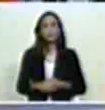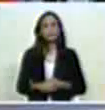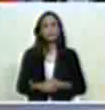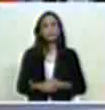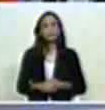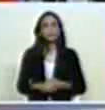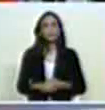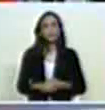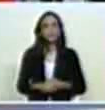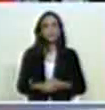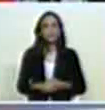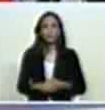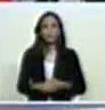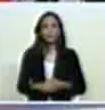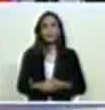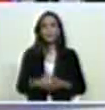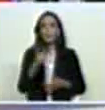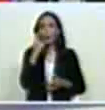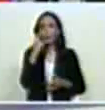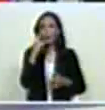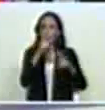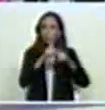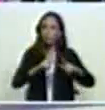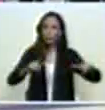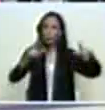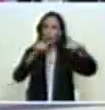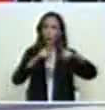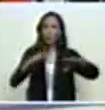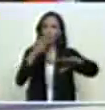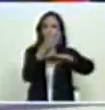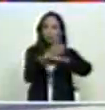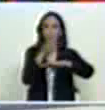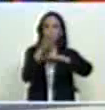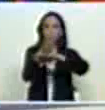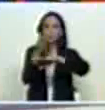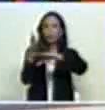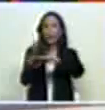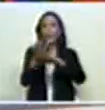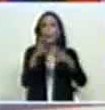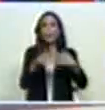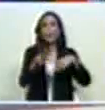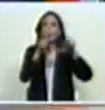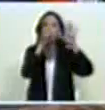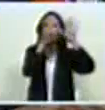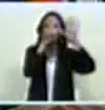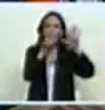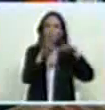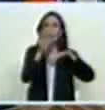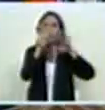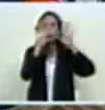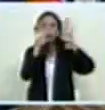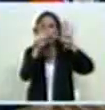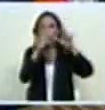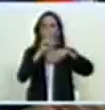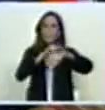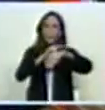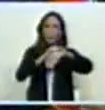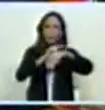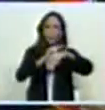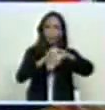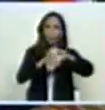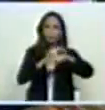si wanda presidente podemos entonces comenzar a hacer el recorrido aquí contamos nosotros con 70 y nuevos médicos integrales comunitarios